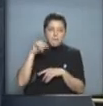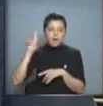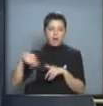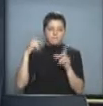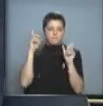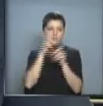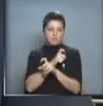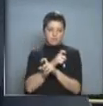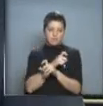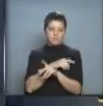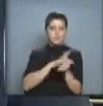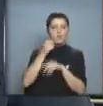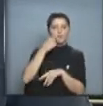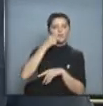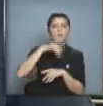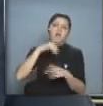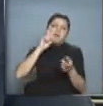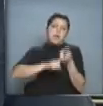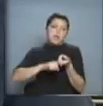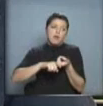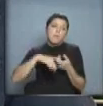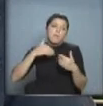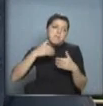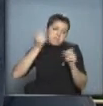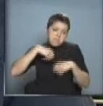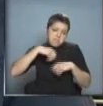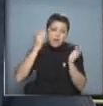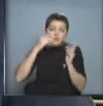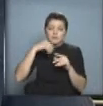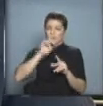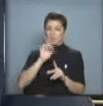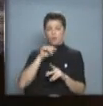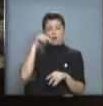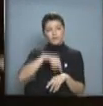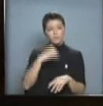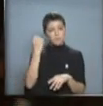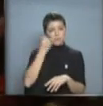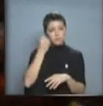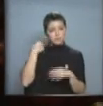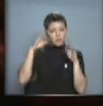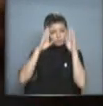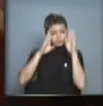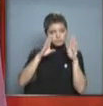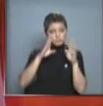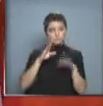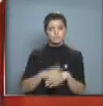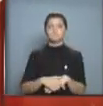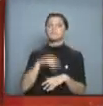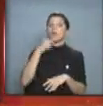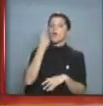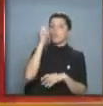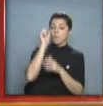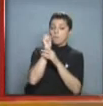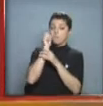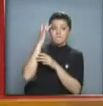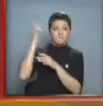quiero casar porque sí. Y no, es una cosa que hay que tomarse en serio realmente. Yo quería decir algo, ahora hablando en serio. Hay un tipo, un filósofo francés, se llama